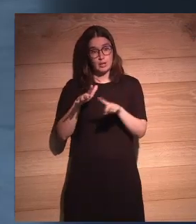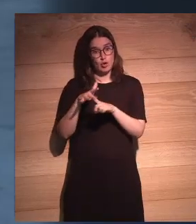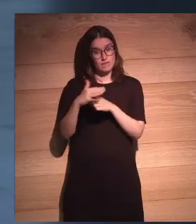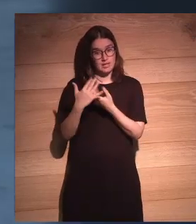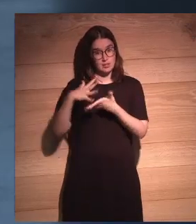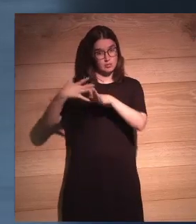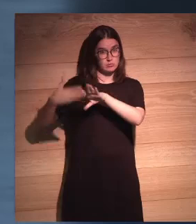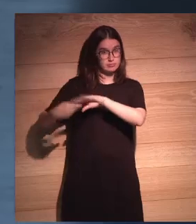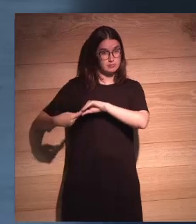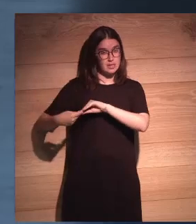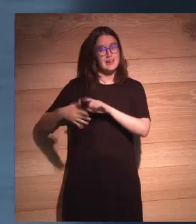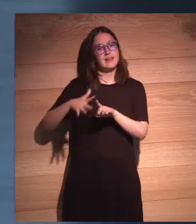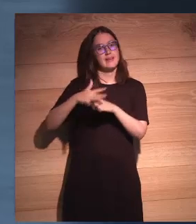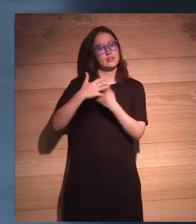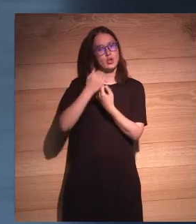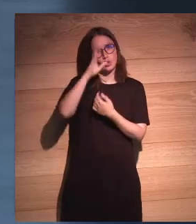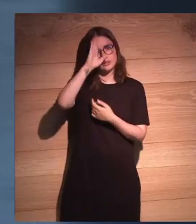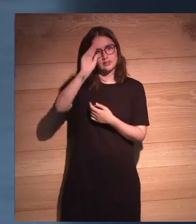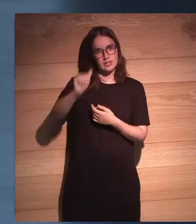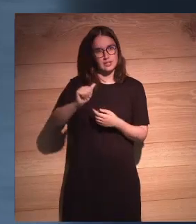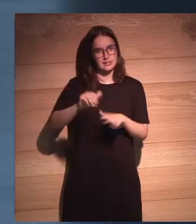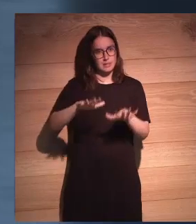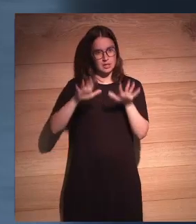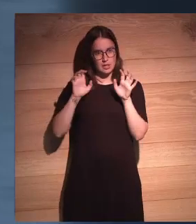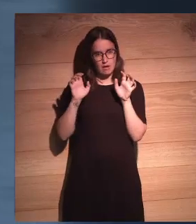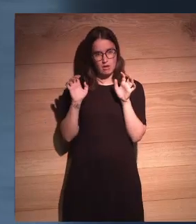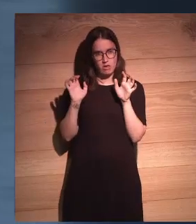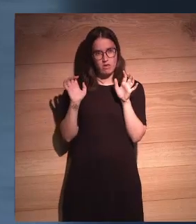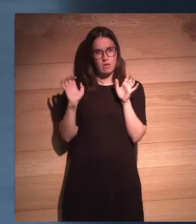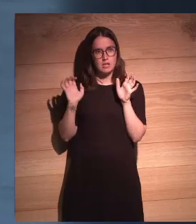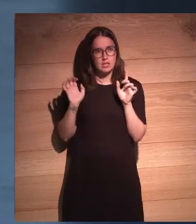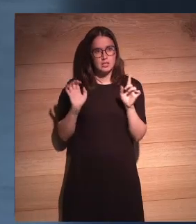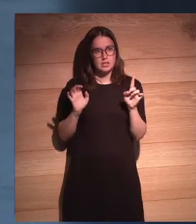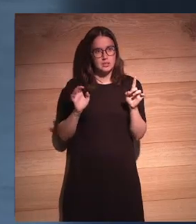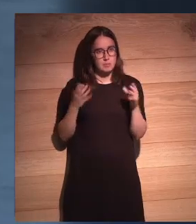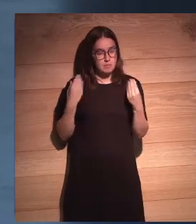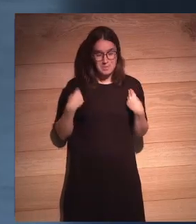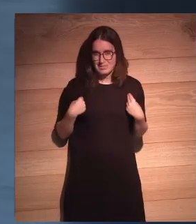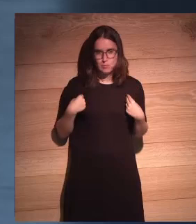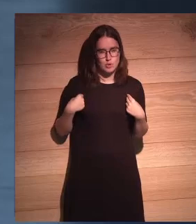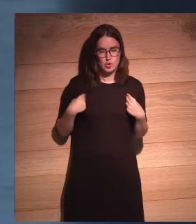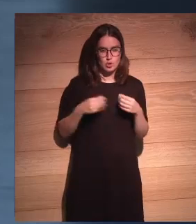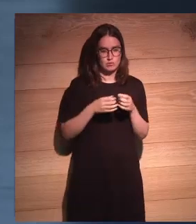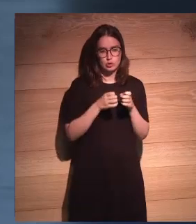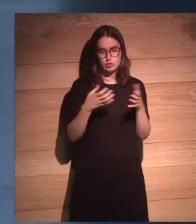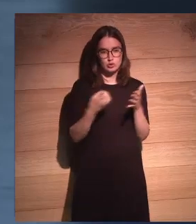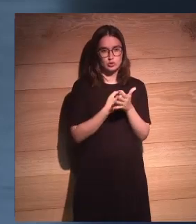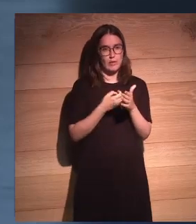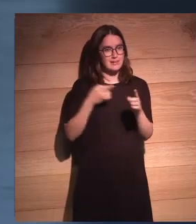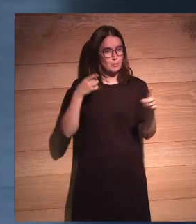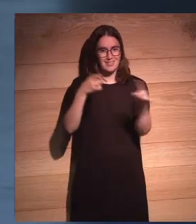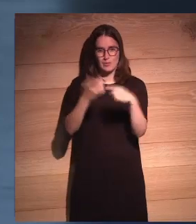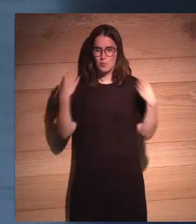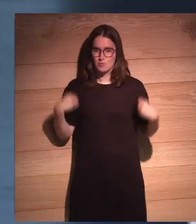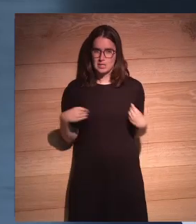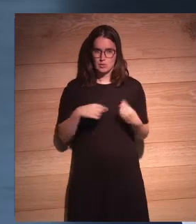contexto y entornos inteligentes de aprendizaje. Es en la misma gradiente, son flechas que van todas en la misma